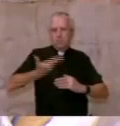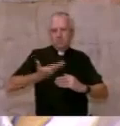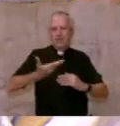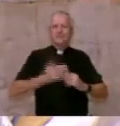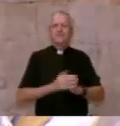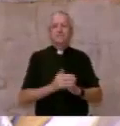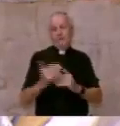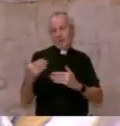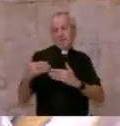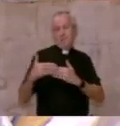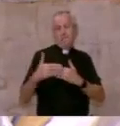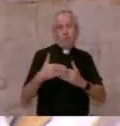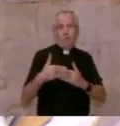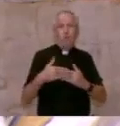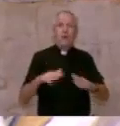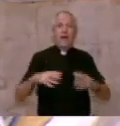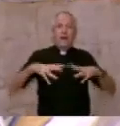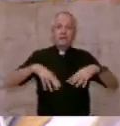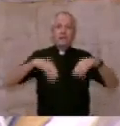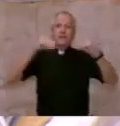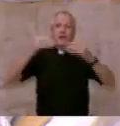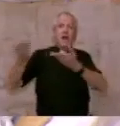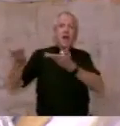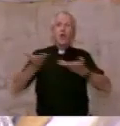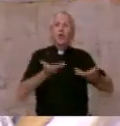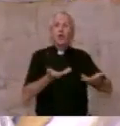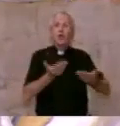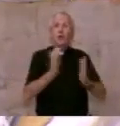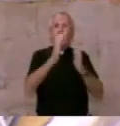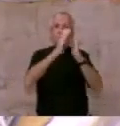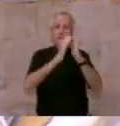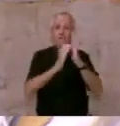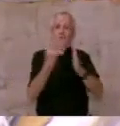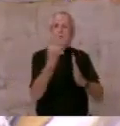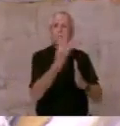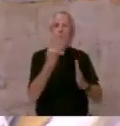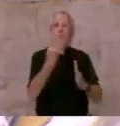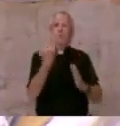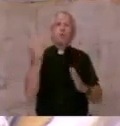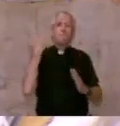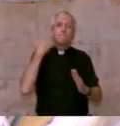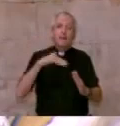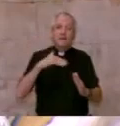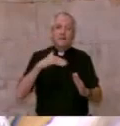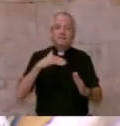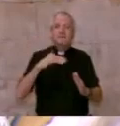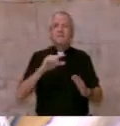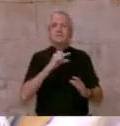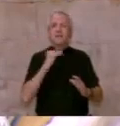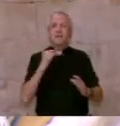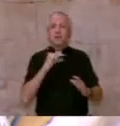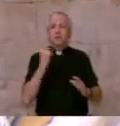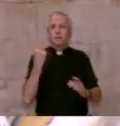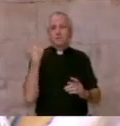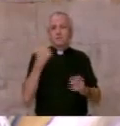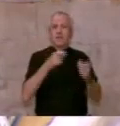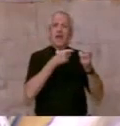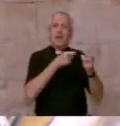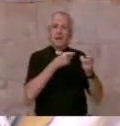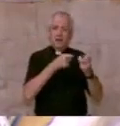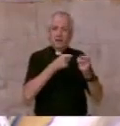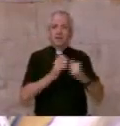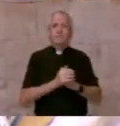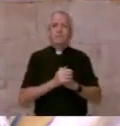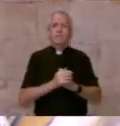Recientemente, la catedral acogía la beatificación de 4 mártires sacerdotes operarios diocesanos y, con esperanza